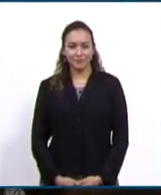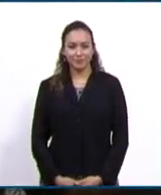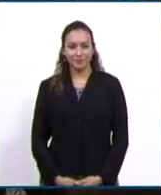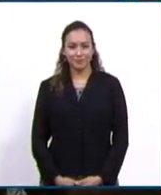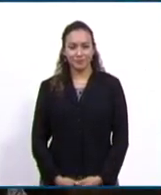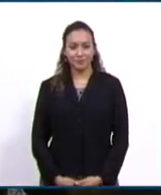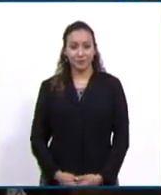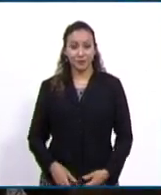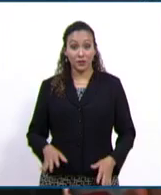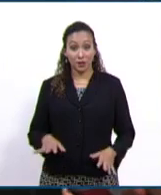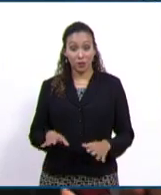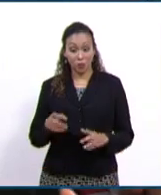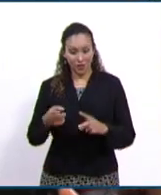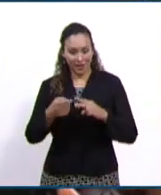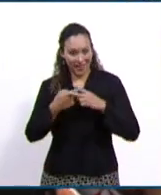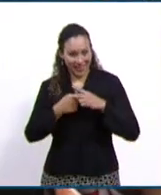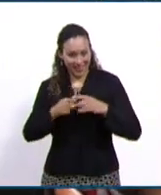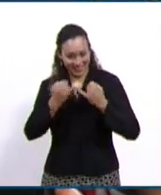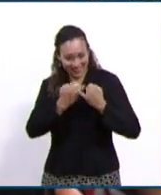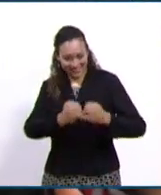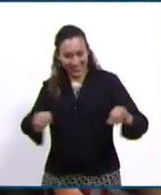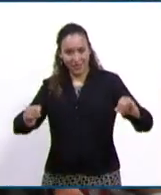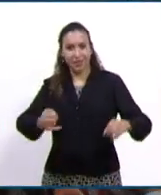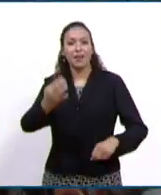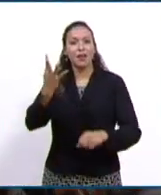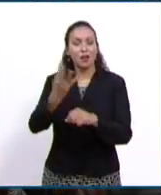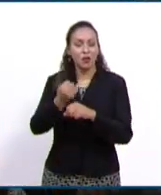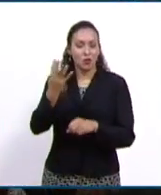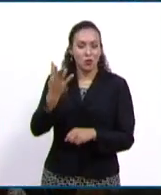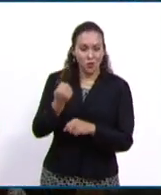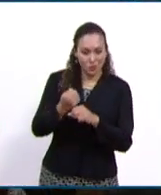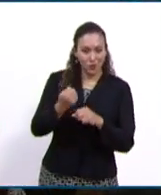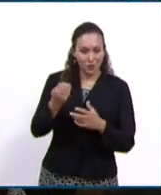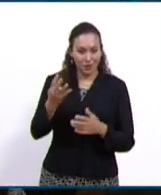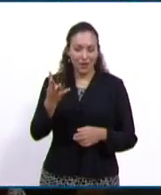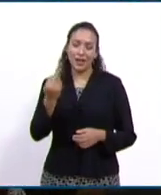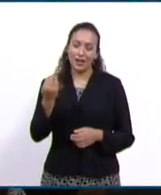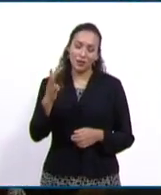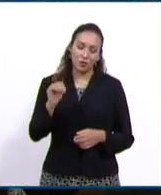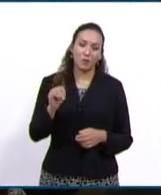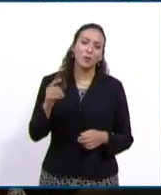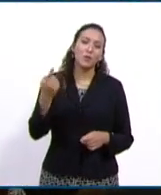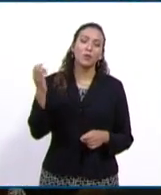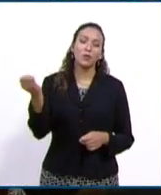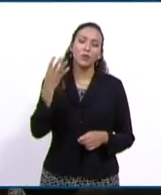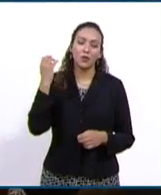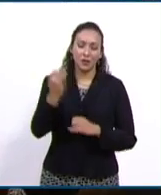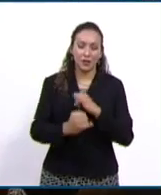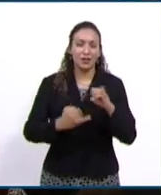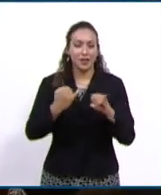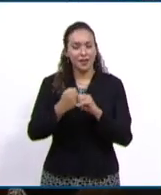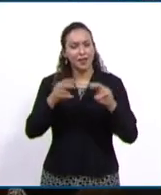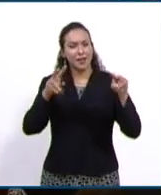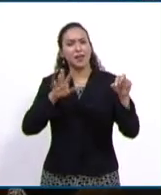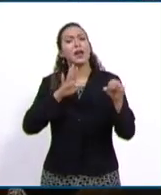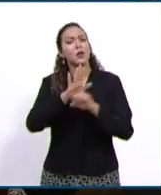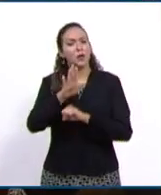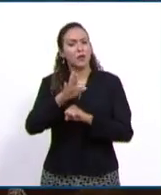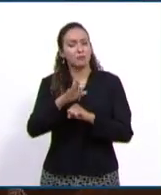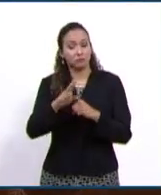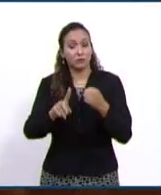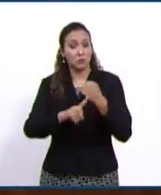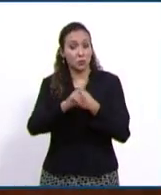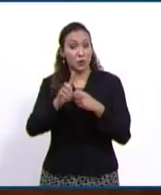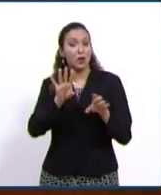En la ceremonia inaugural del 9º Congreso Internacional de Derecho Constitucional, centrado en el análisis de los retos para la justicia penal